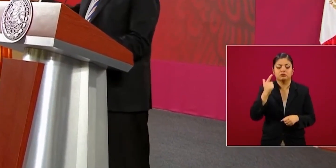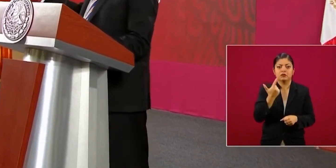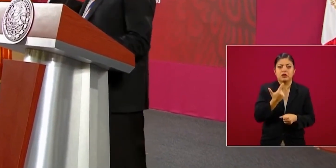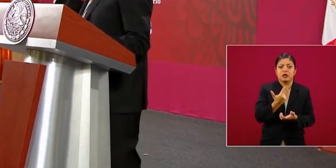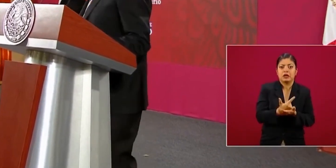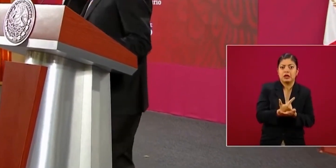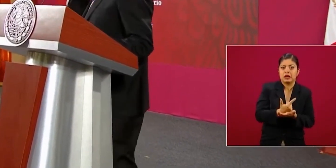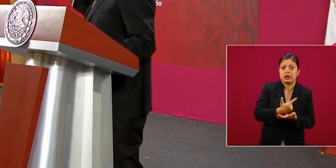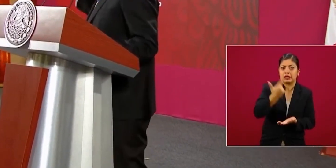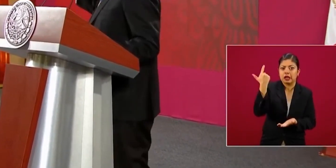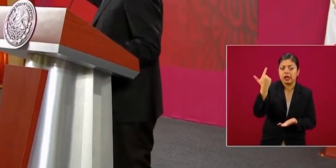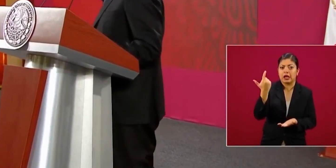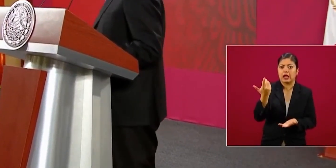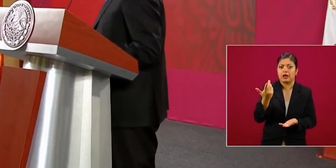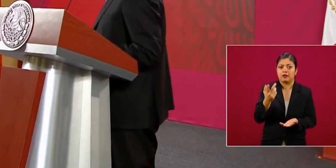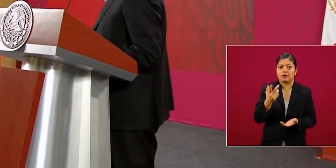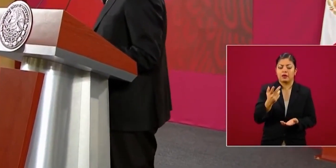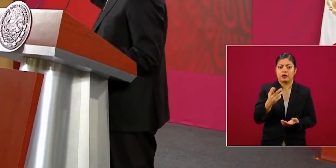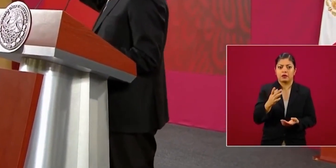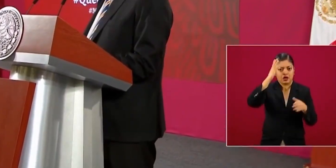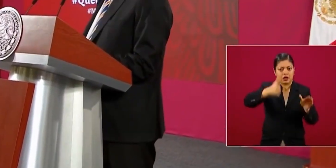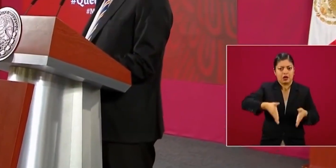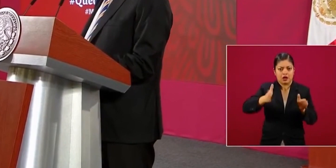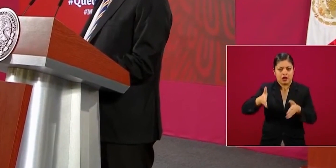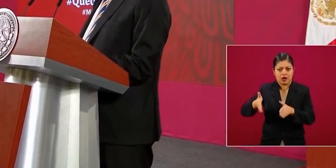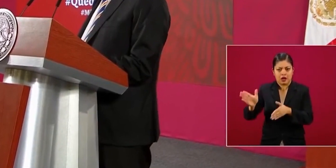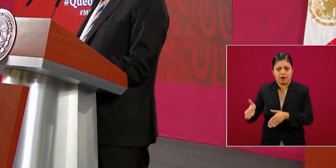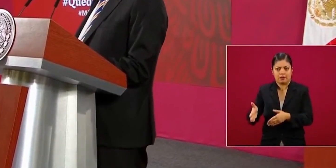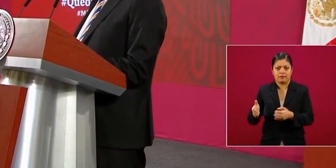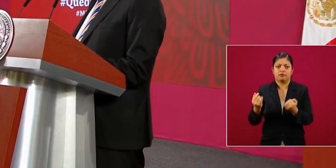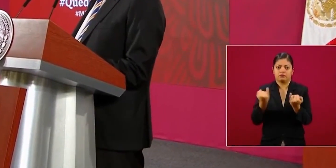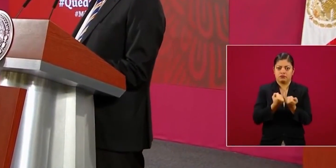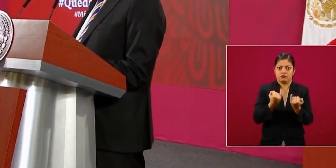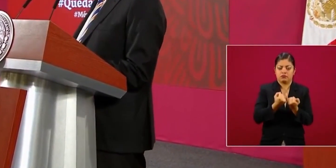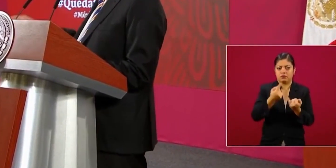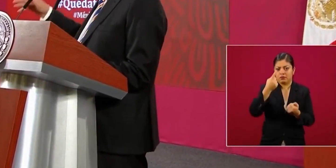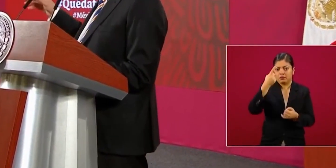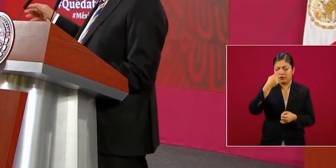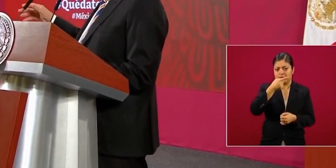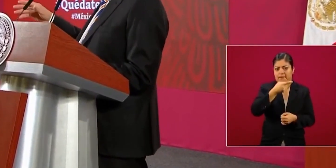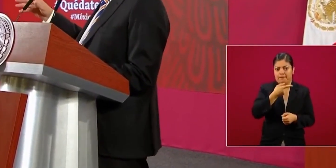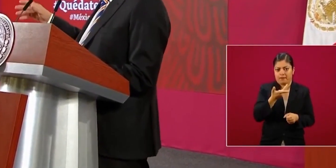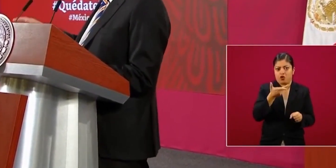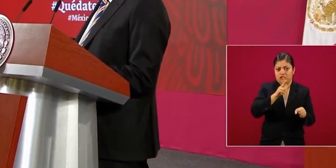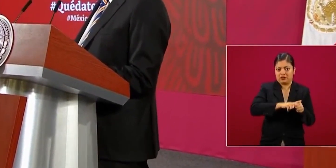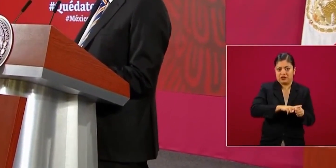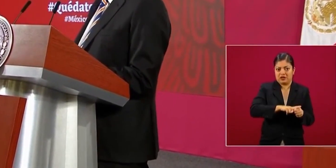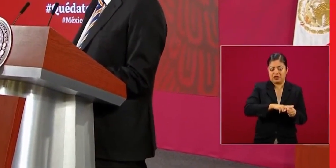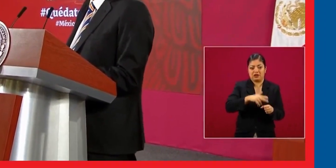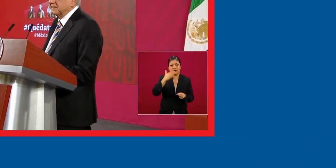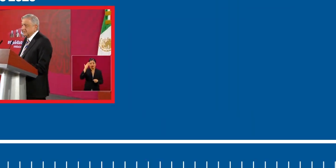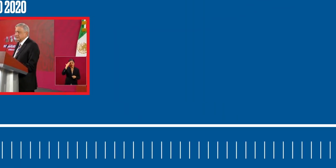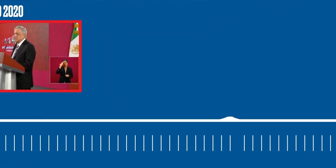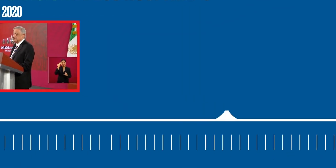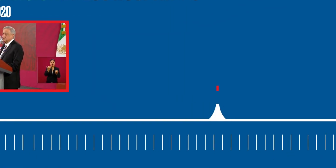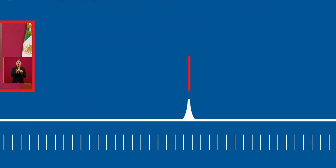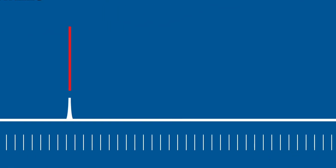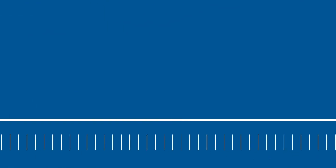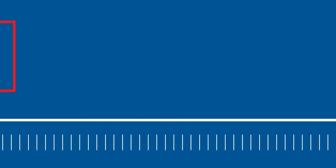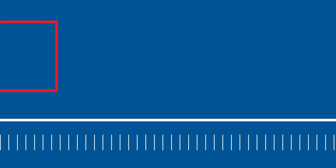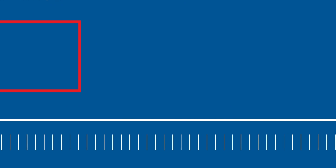que hay camas tanto para hospitalización general como para terapia